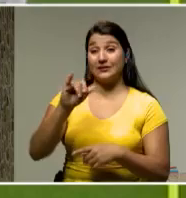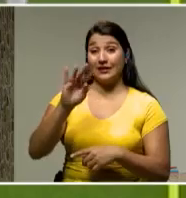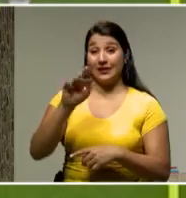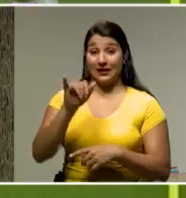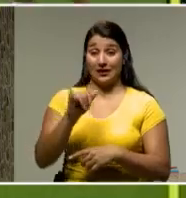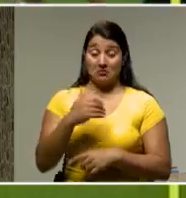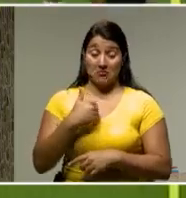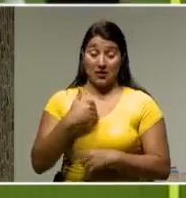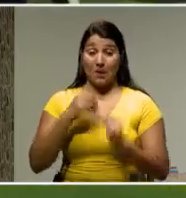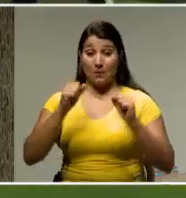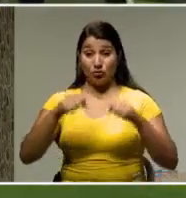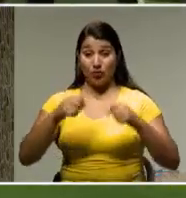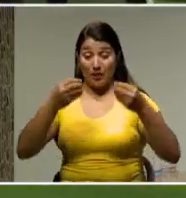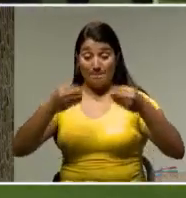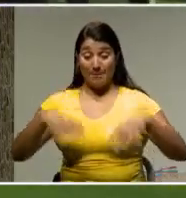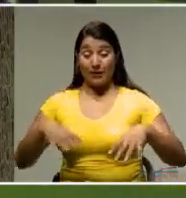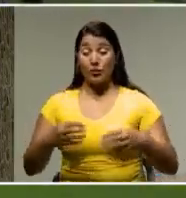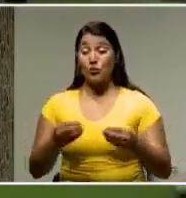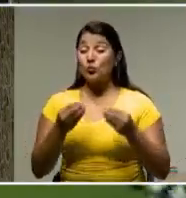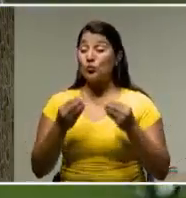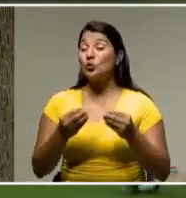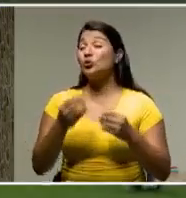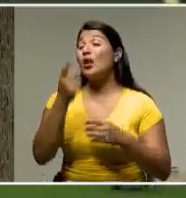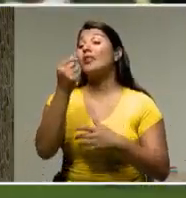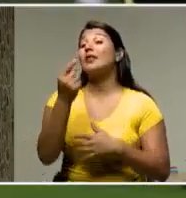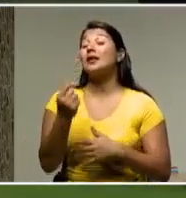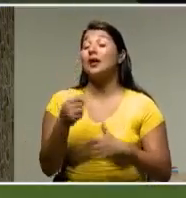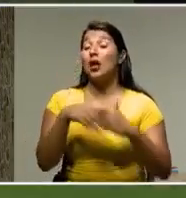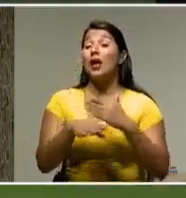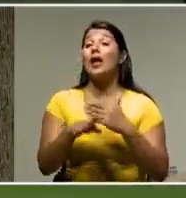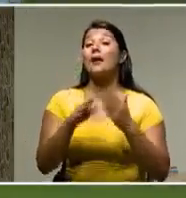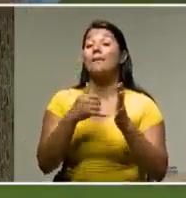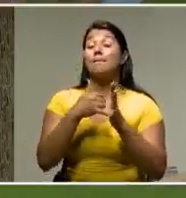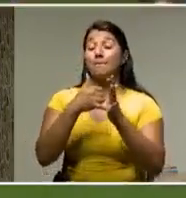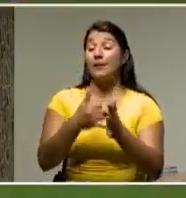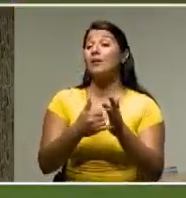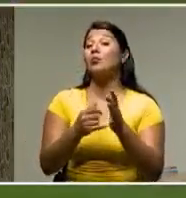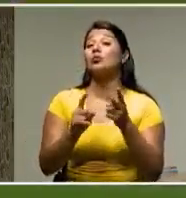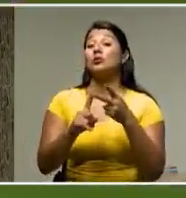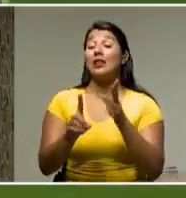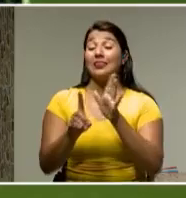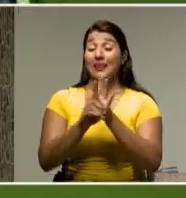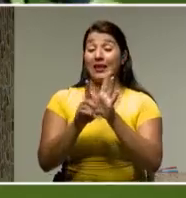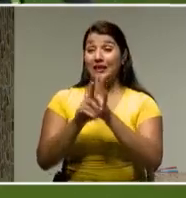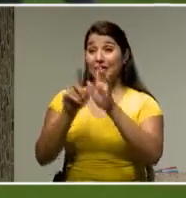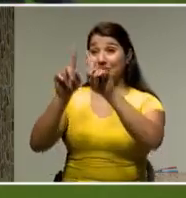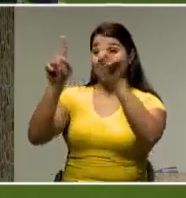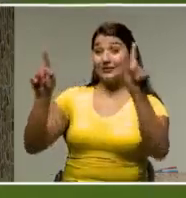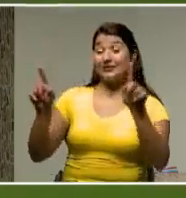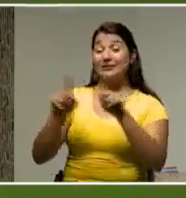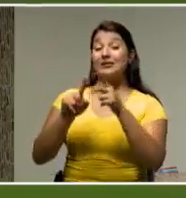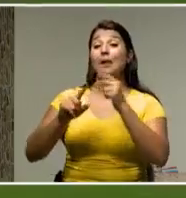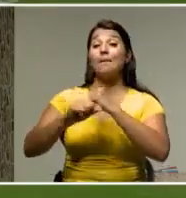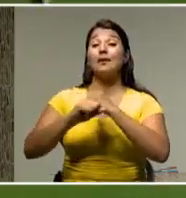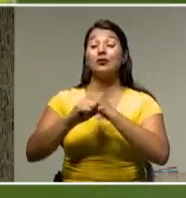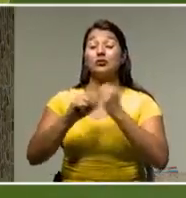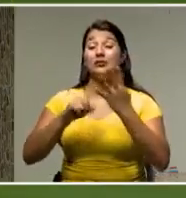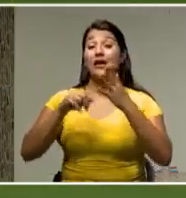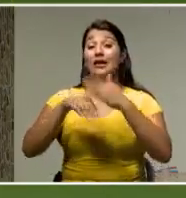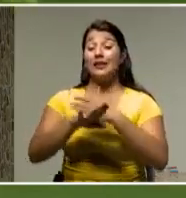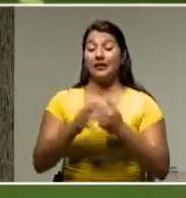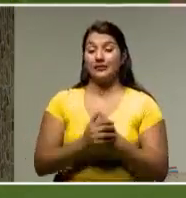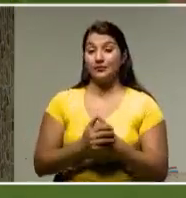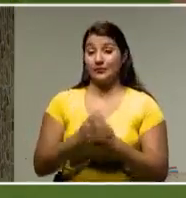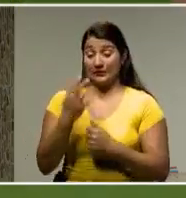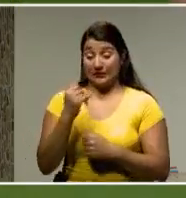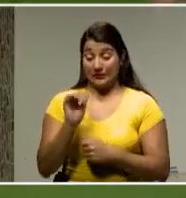la posibilidad de perder millones de dólares en premios, derechos televisivos, patrocinios y entradas, en caso